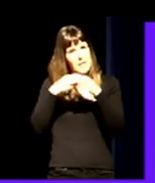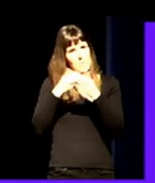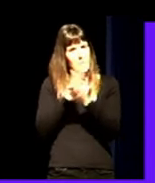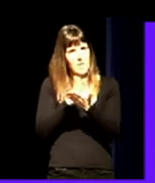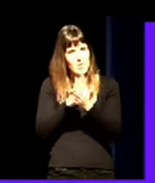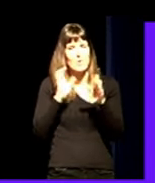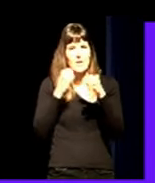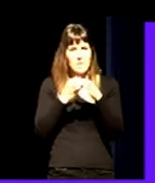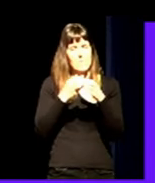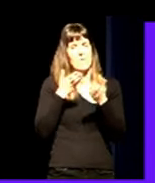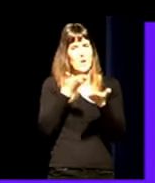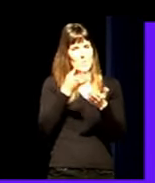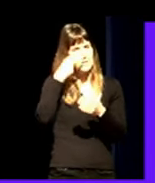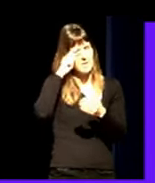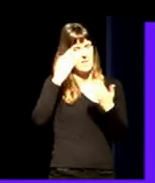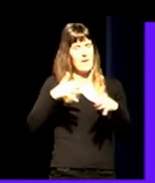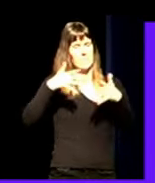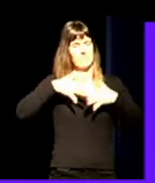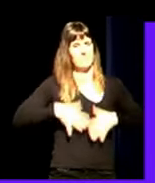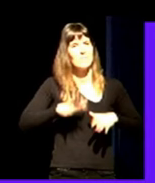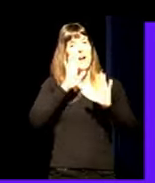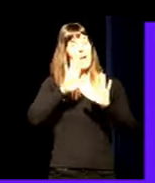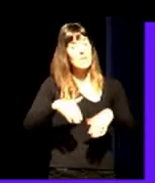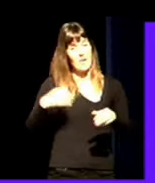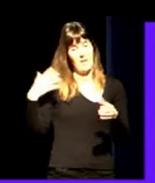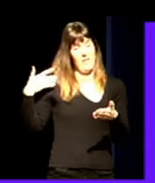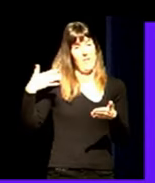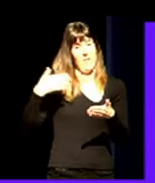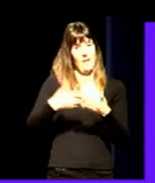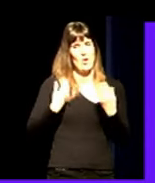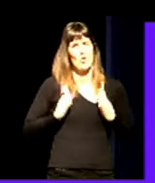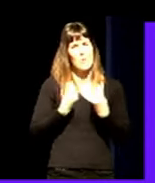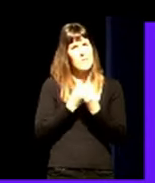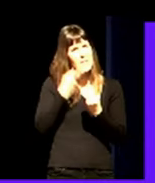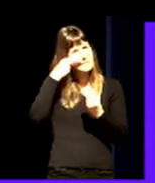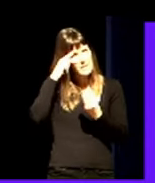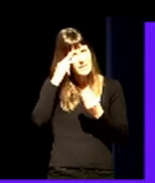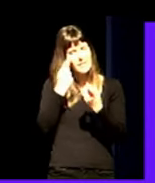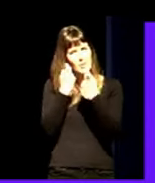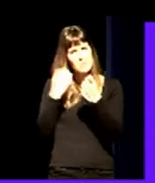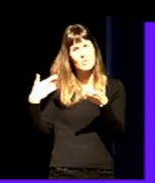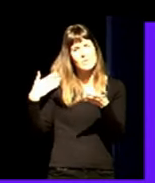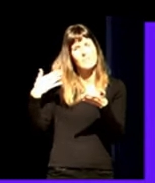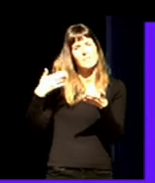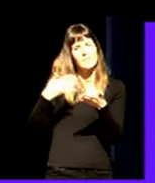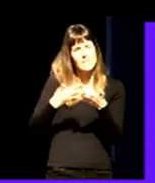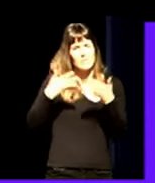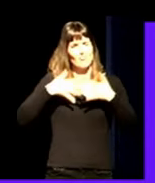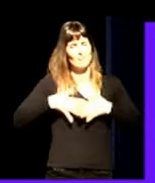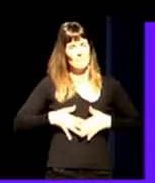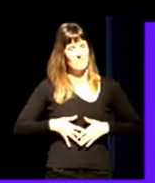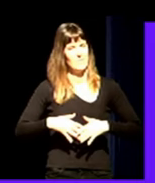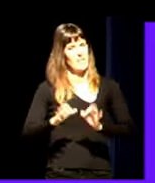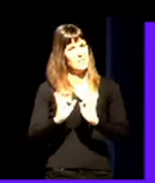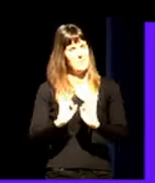de ayuda. Por lo tanto, este recorrido, este currículo de convivencia que hacen los alumnos especializados